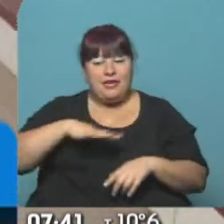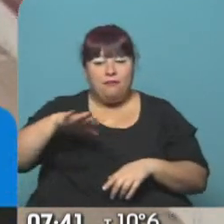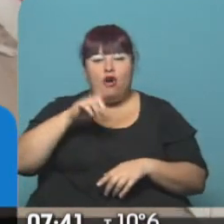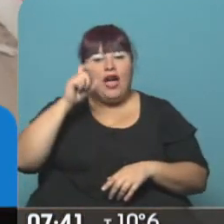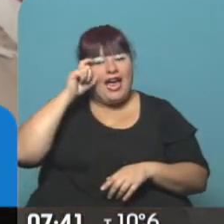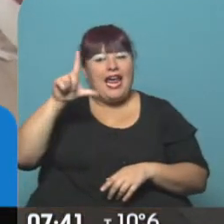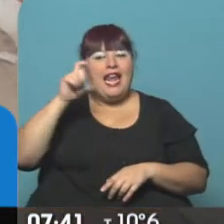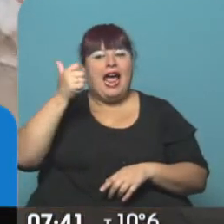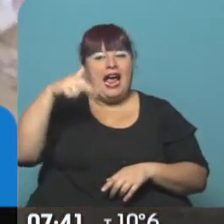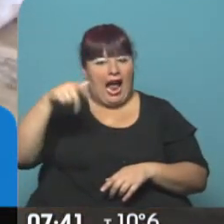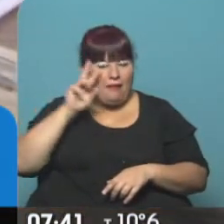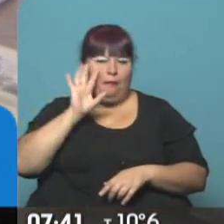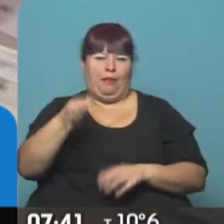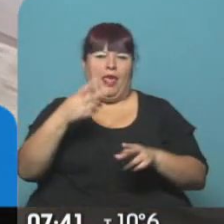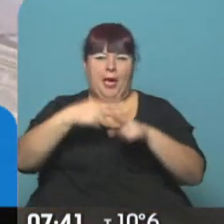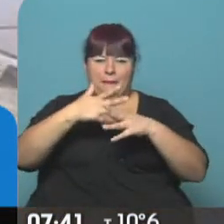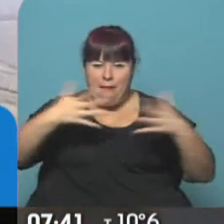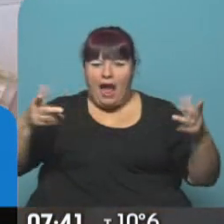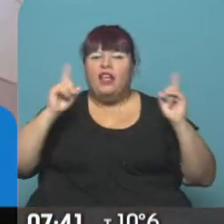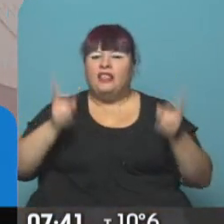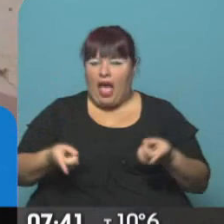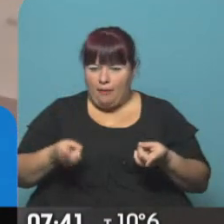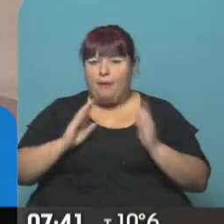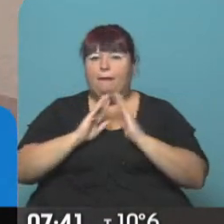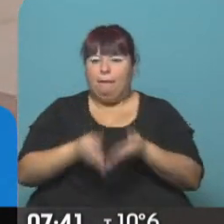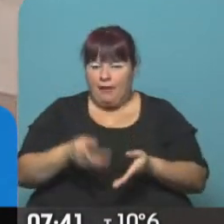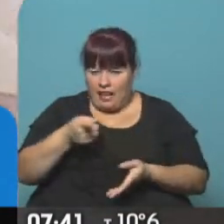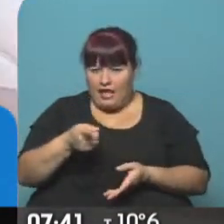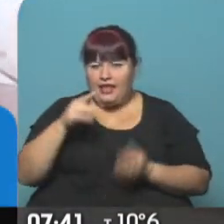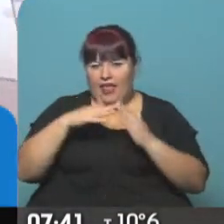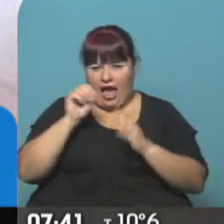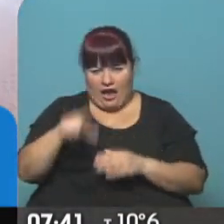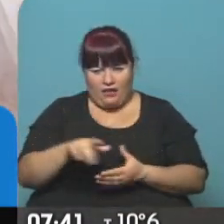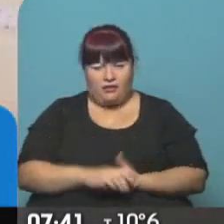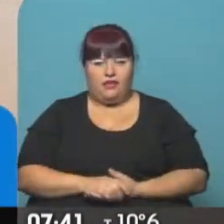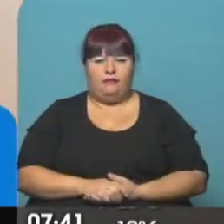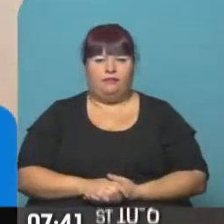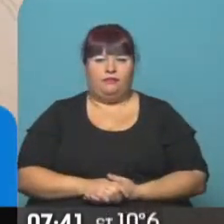en el Carmen, en la que se ve el parque y también la pileta de la vivienda.